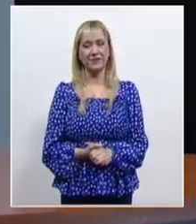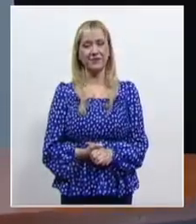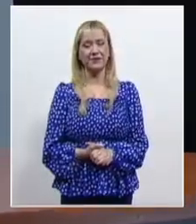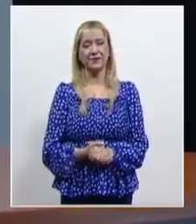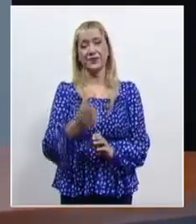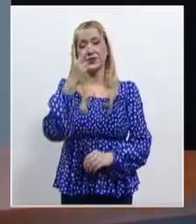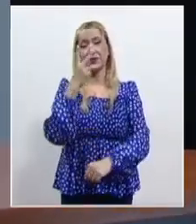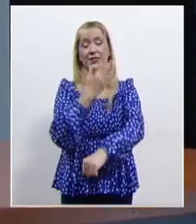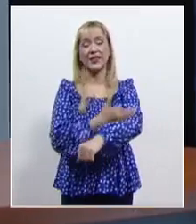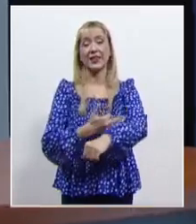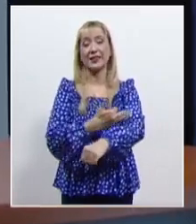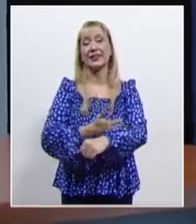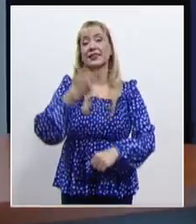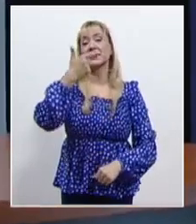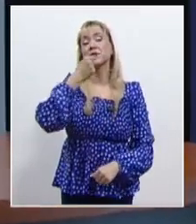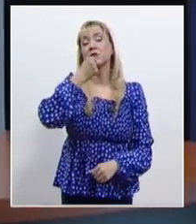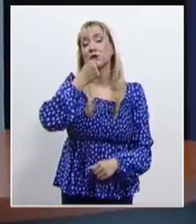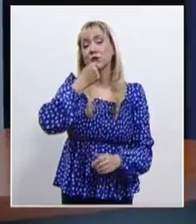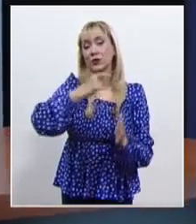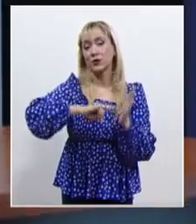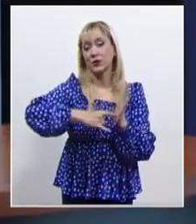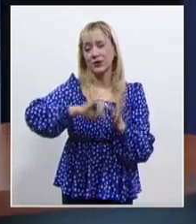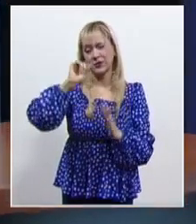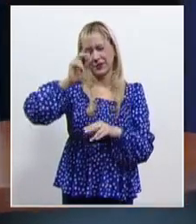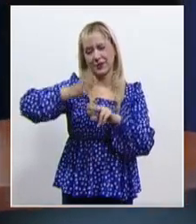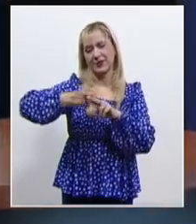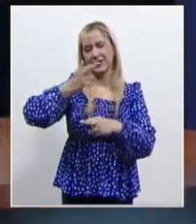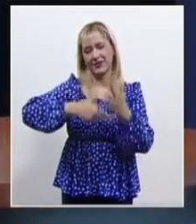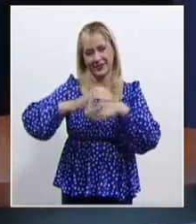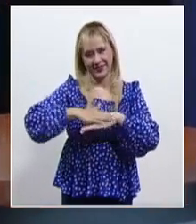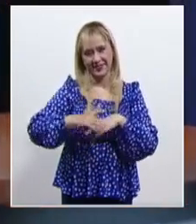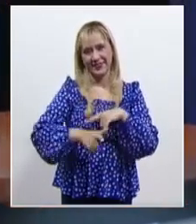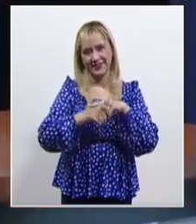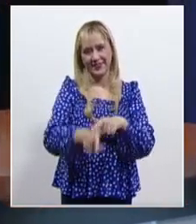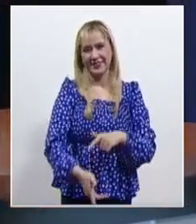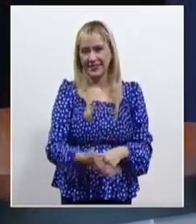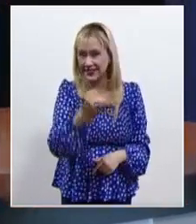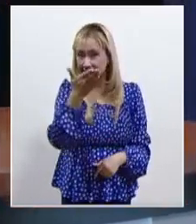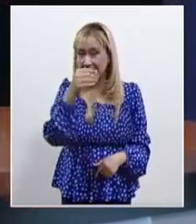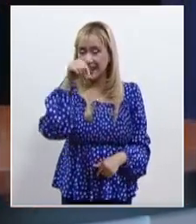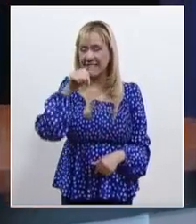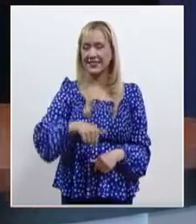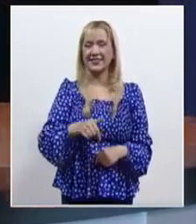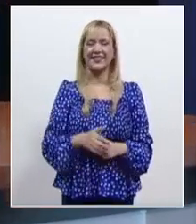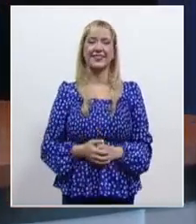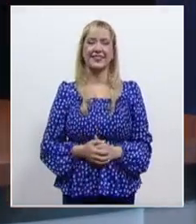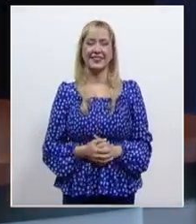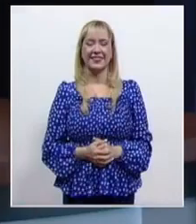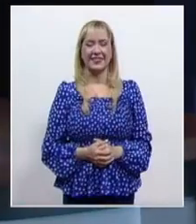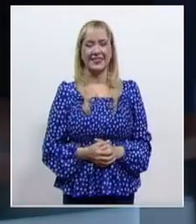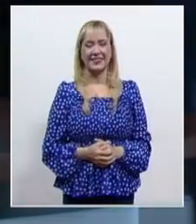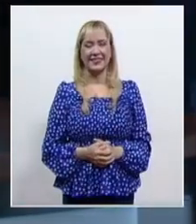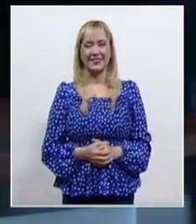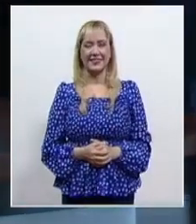Son 2 de la tarde con 7 minutos, momento de hacer una pausa, pero regresamos con más información. Estamos en Corte Informativo.